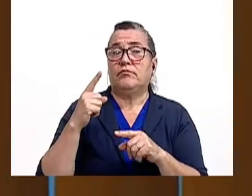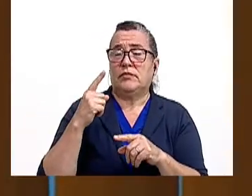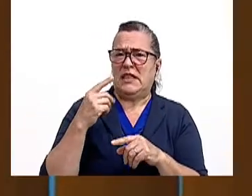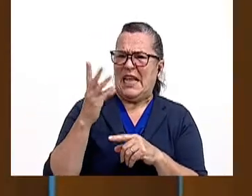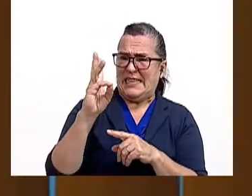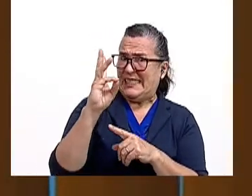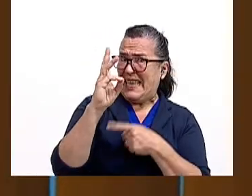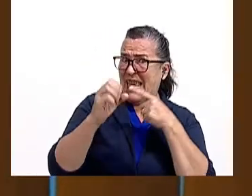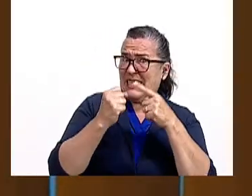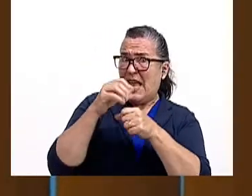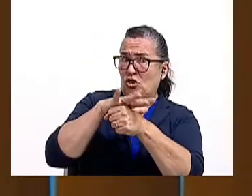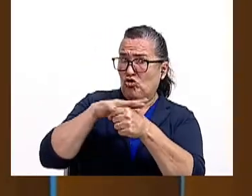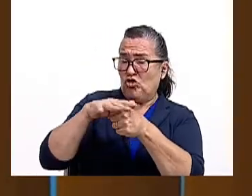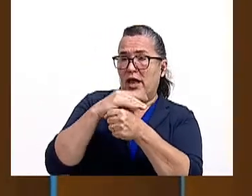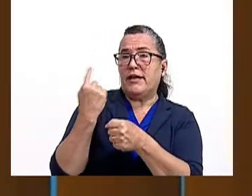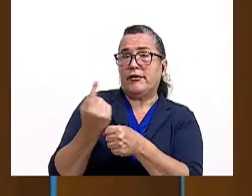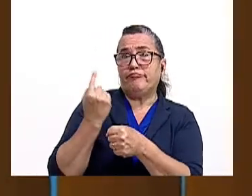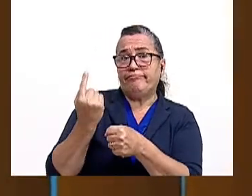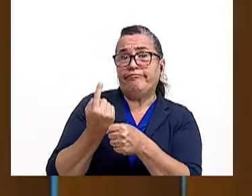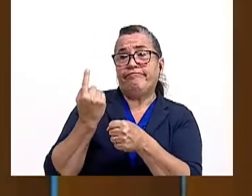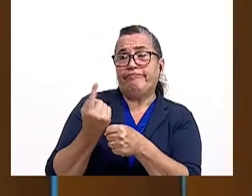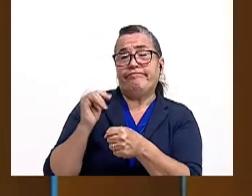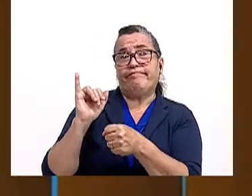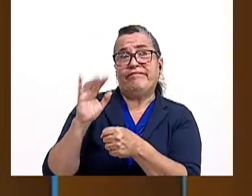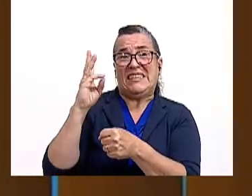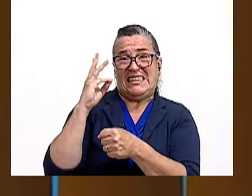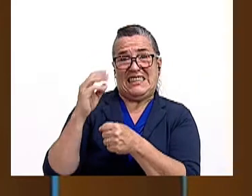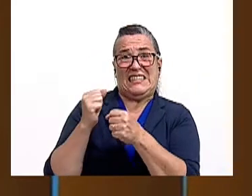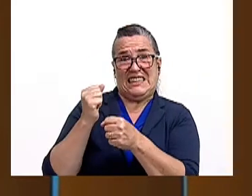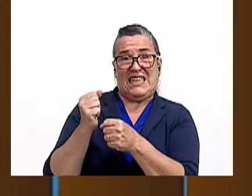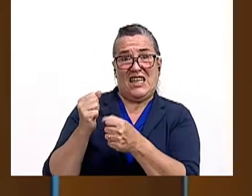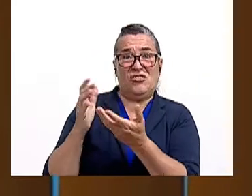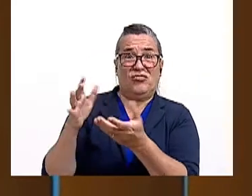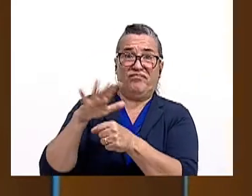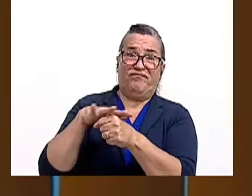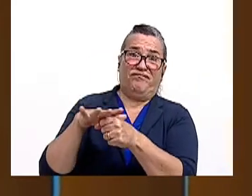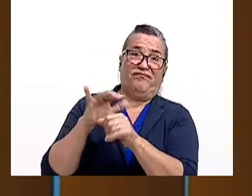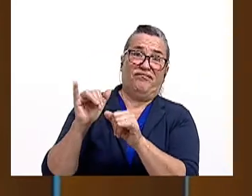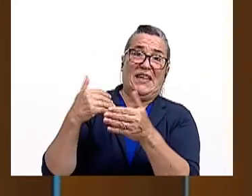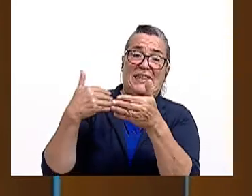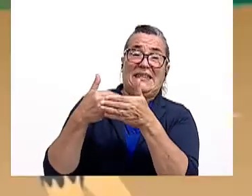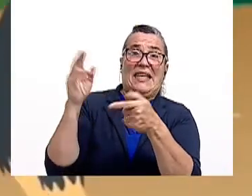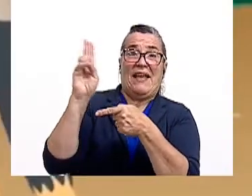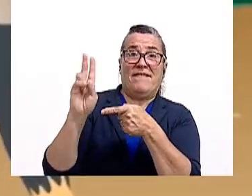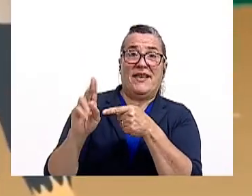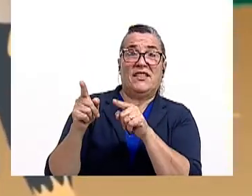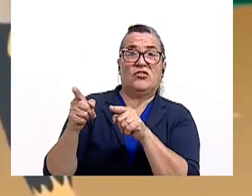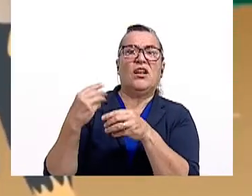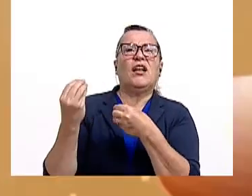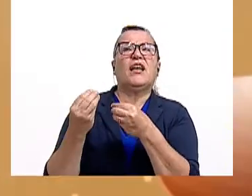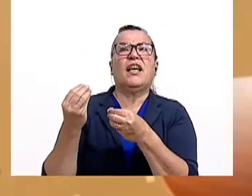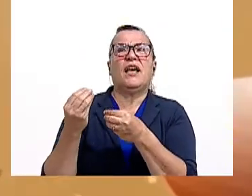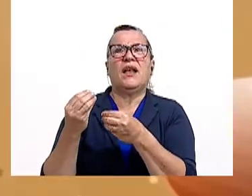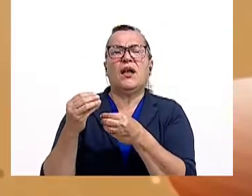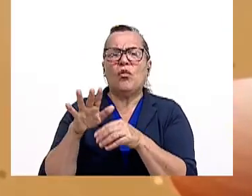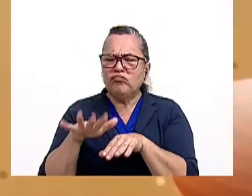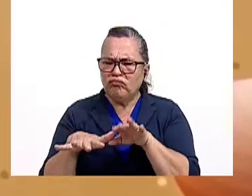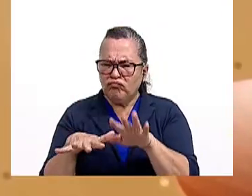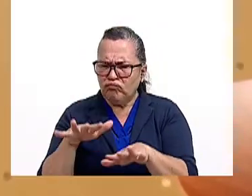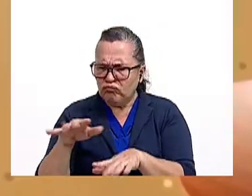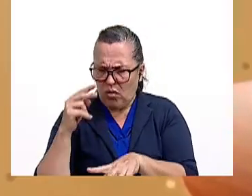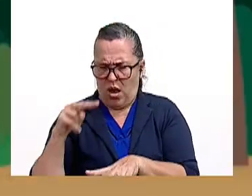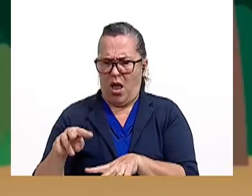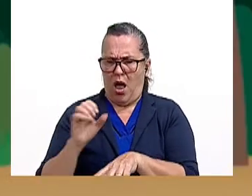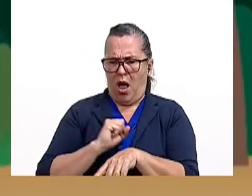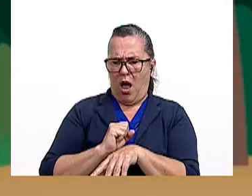tenía 6 años de vivir solo en la isla abandonada que estaba cerca de Venezuela, se encuentran unas huellas que